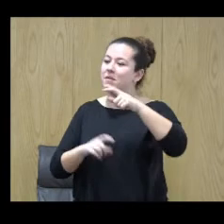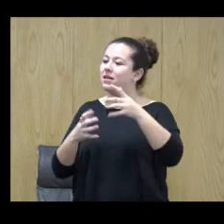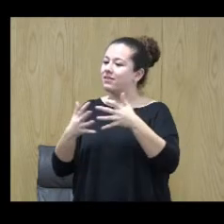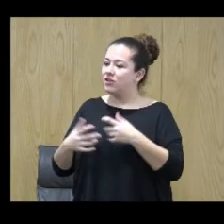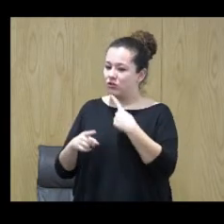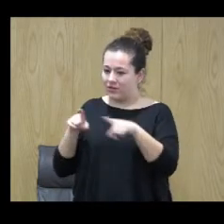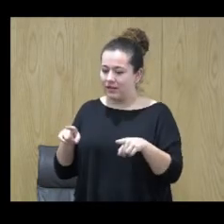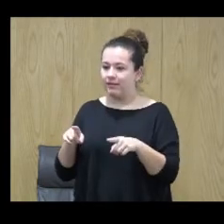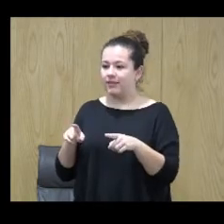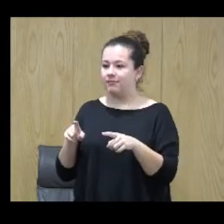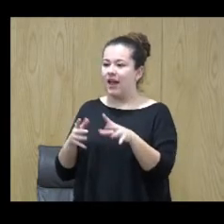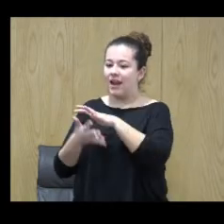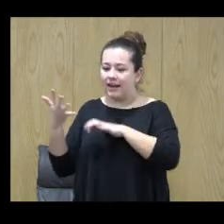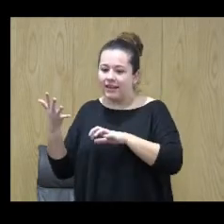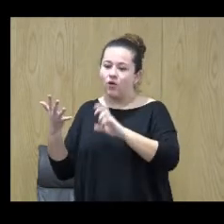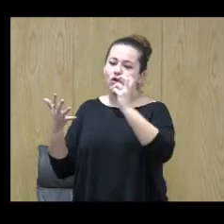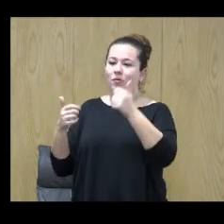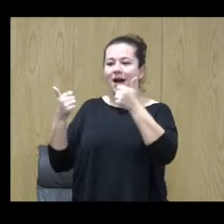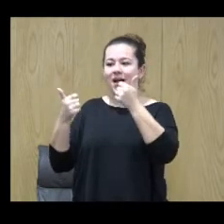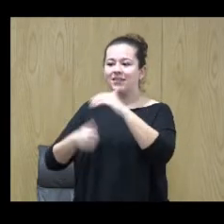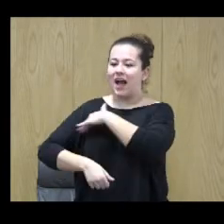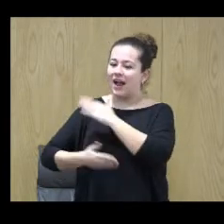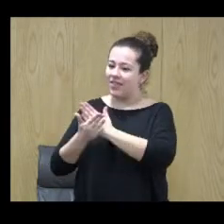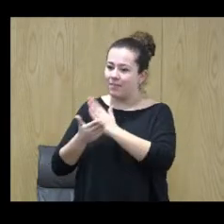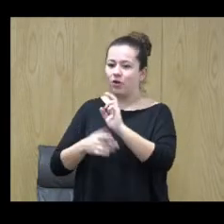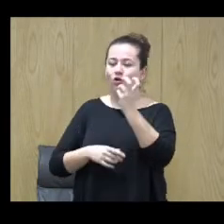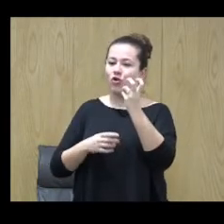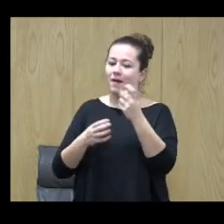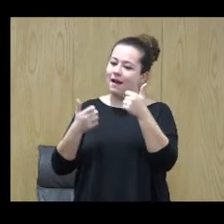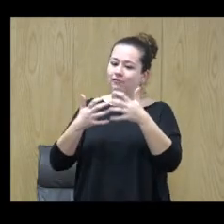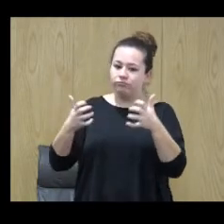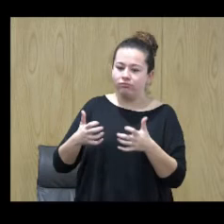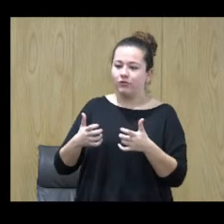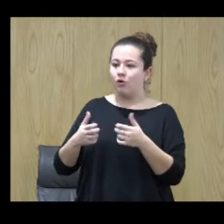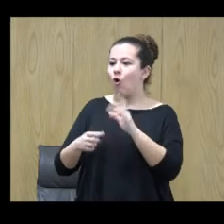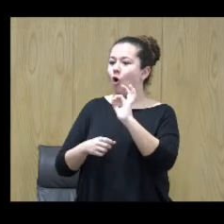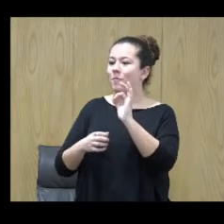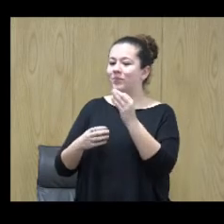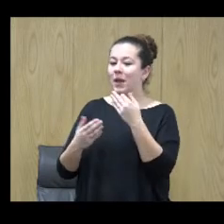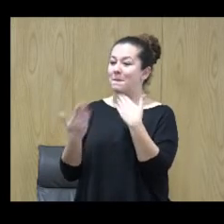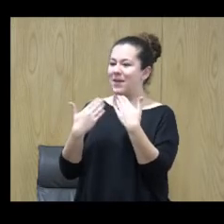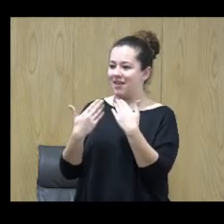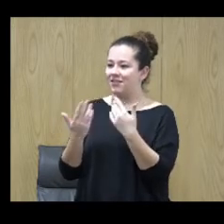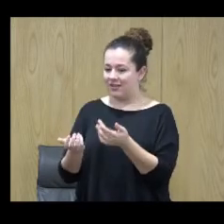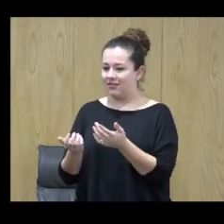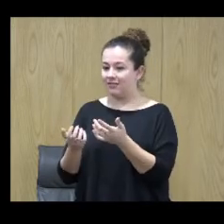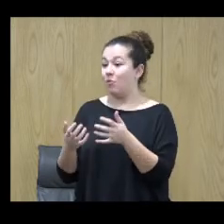bien narrativos, o algunos más académicos, o otros más discontinuos, una nota de prensa, una factura de teléfono, etcétera,